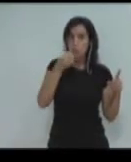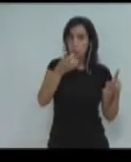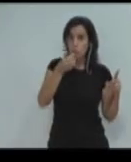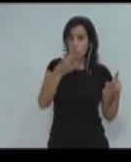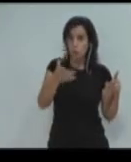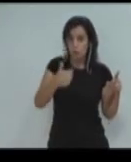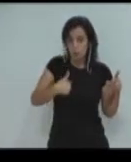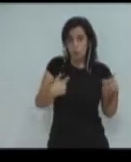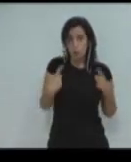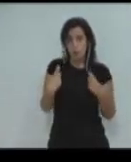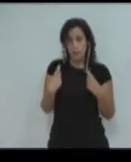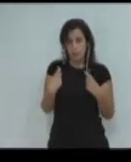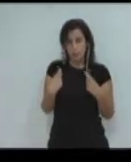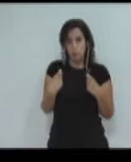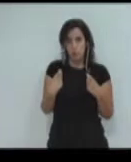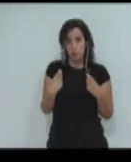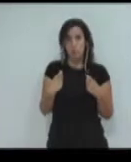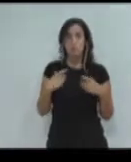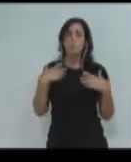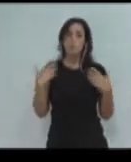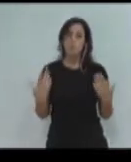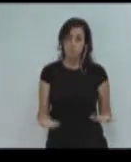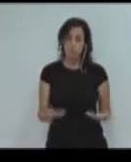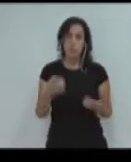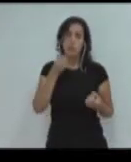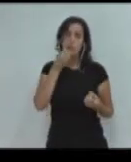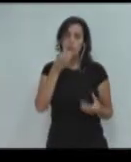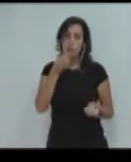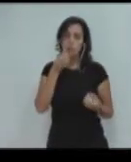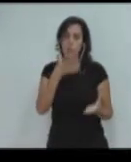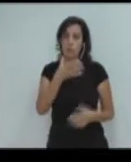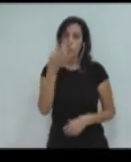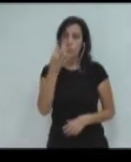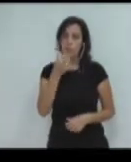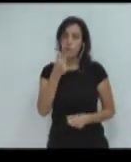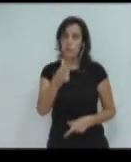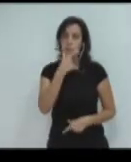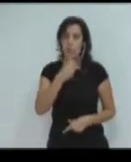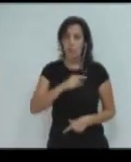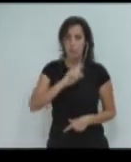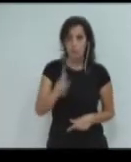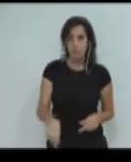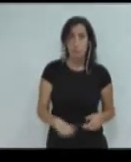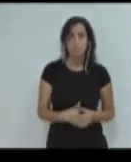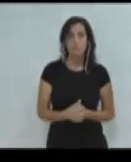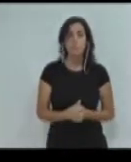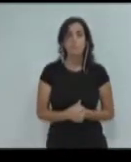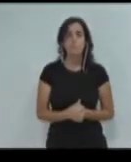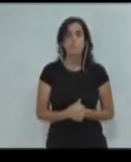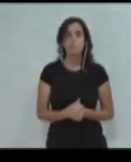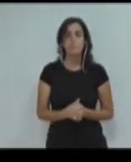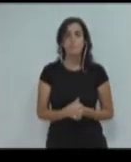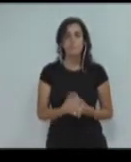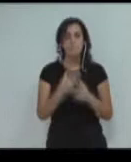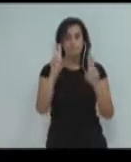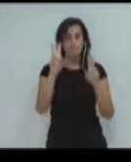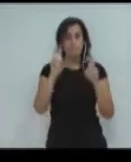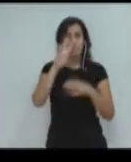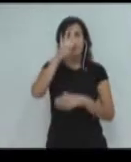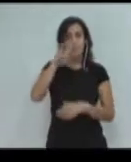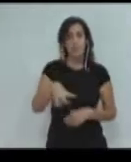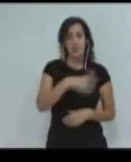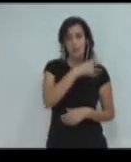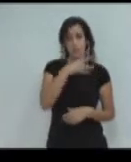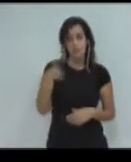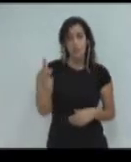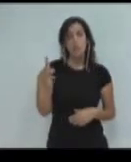tú, bueno, lo que estés, pues esa información habrá que facilitarla como tal, ¿no? A nivel de tablas,